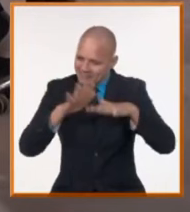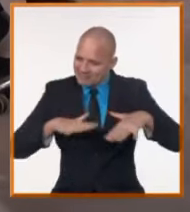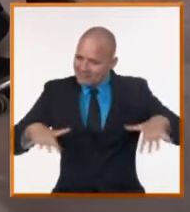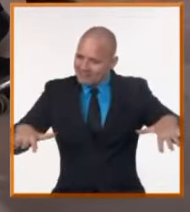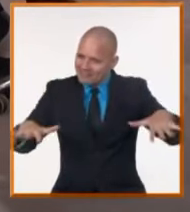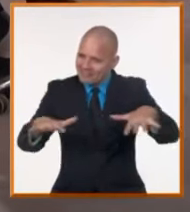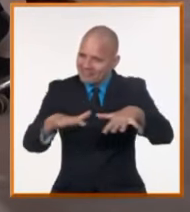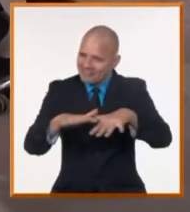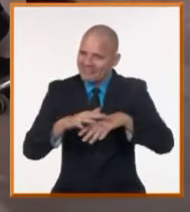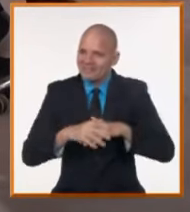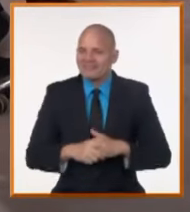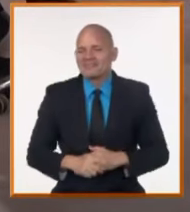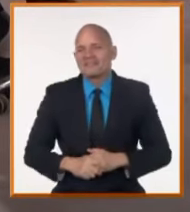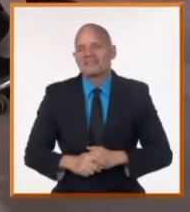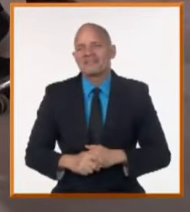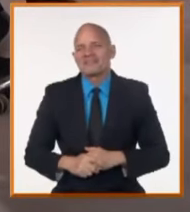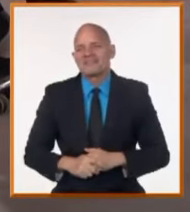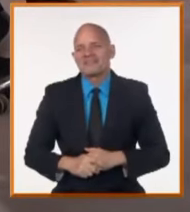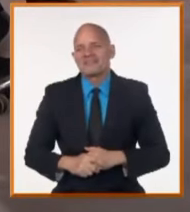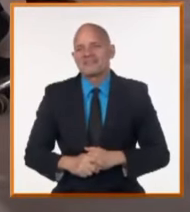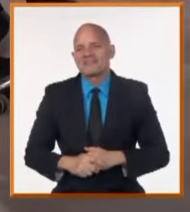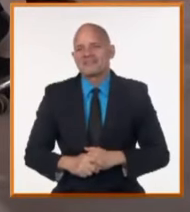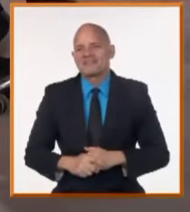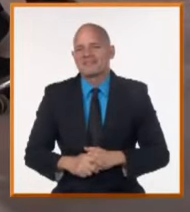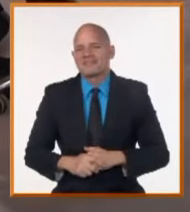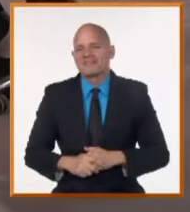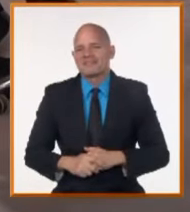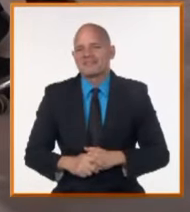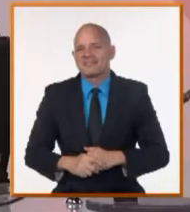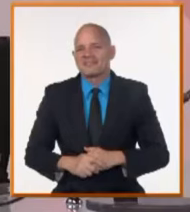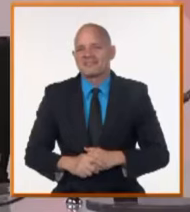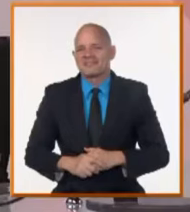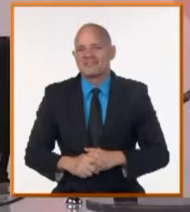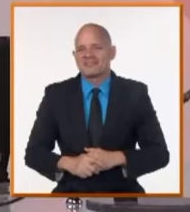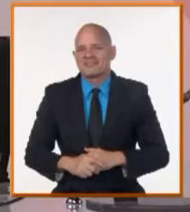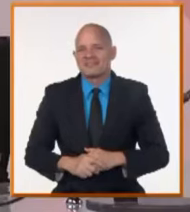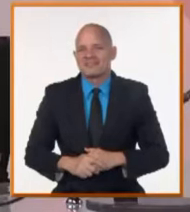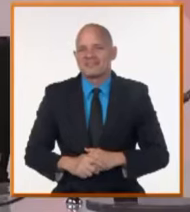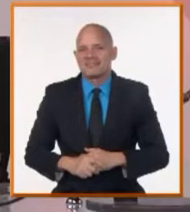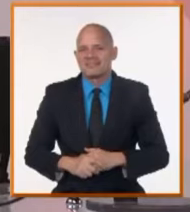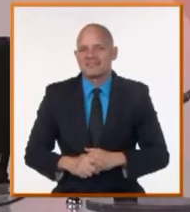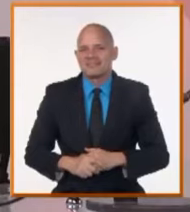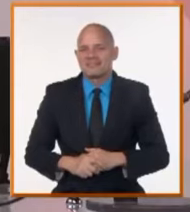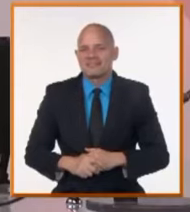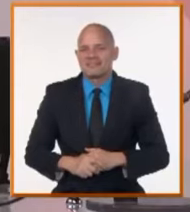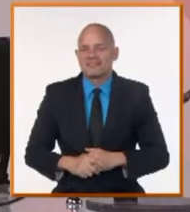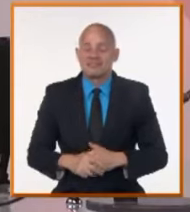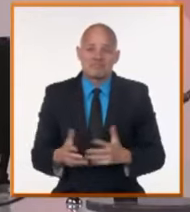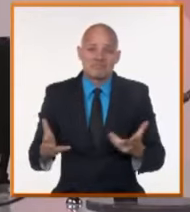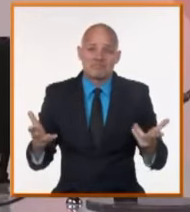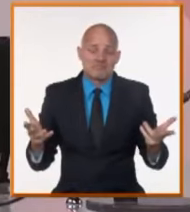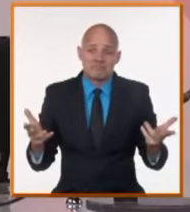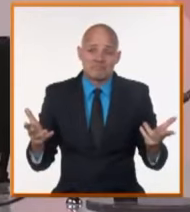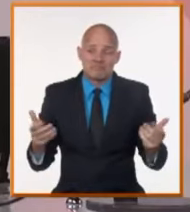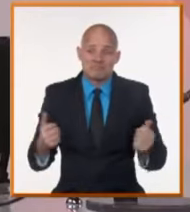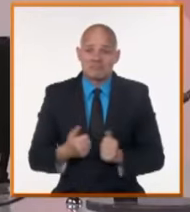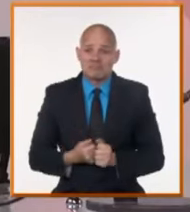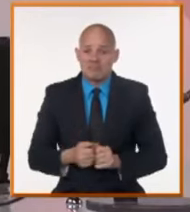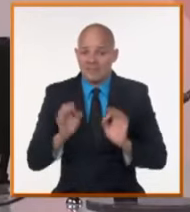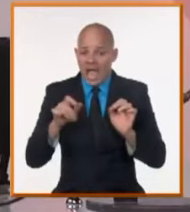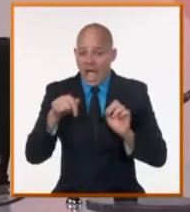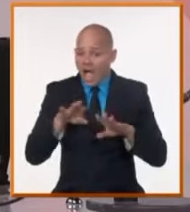también por esta mesa en la que sin duda hemos aprendido muy buenas reflexiones. Y bueno, uno de